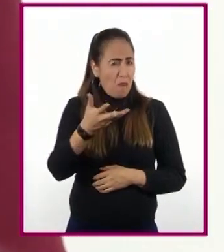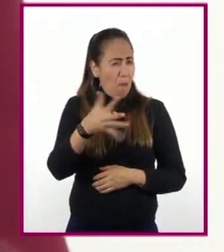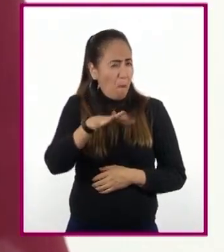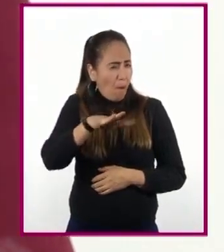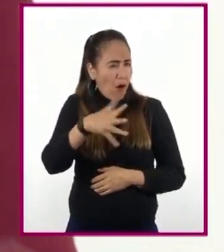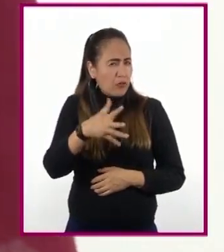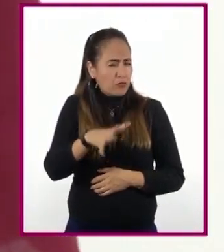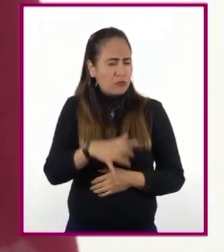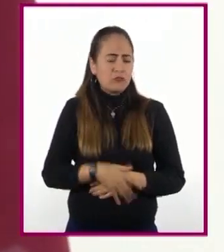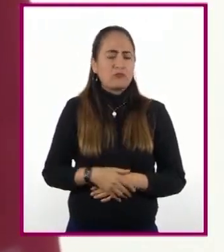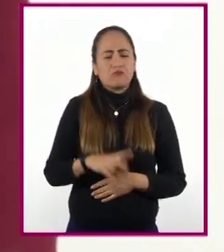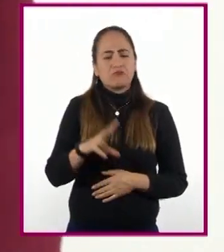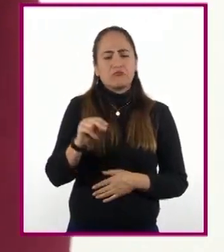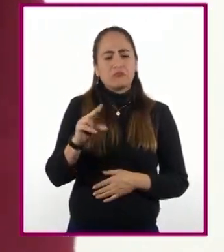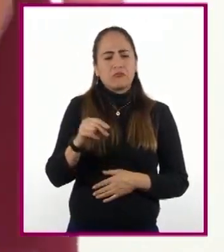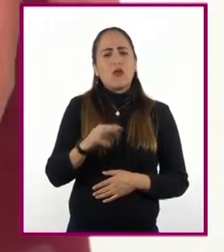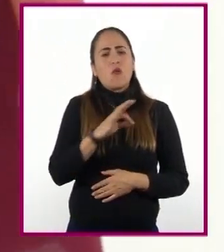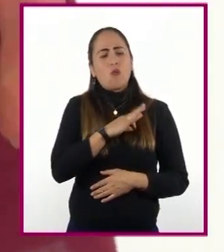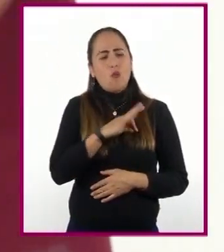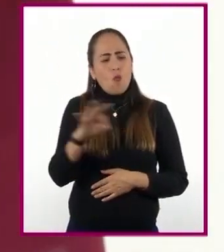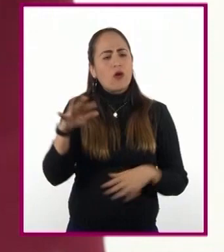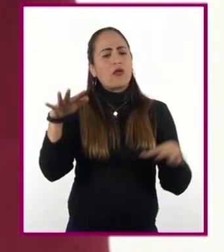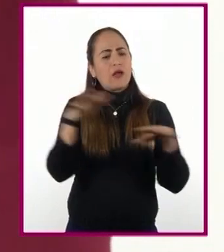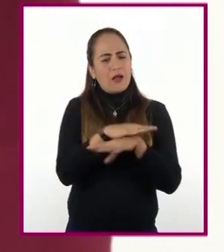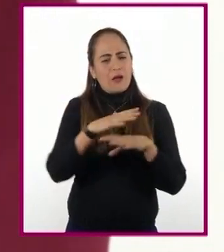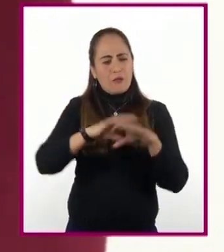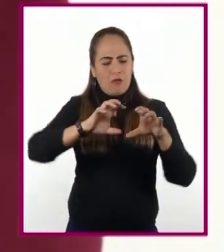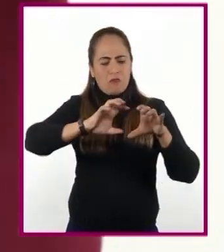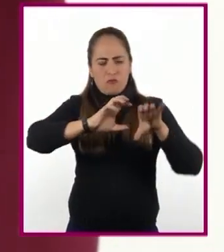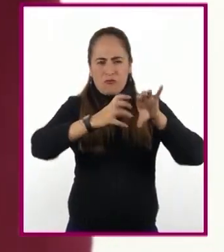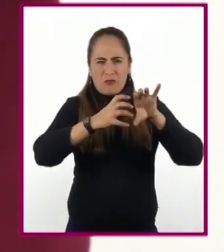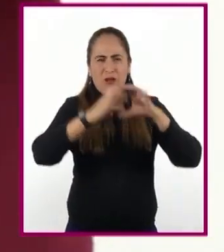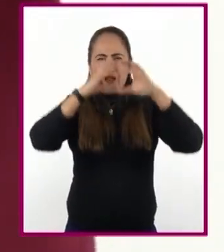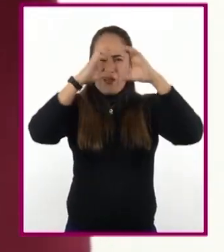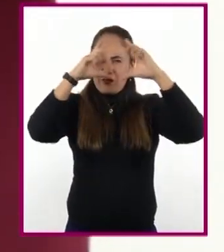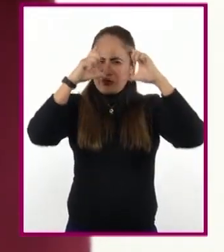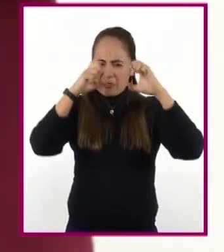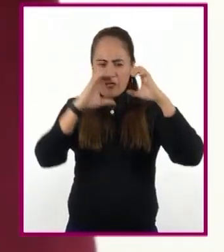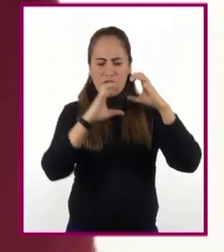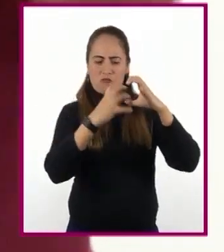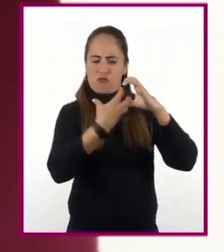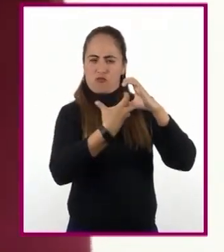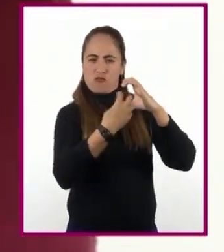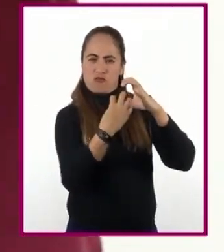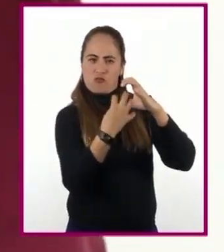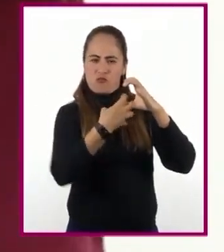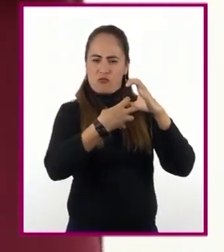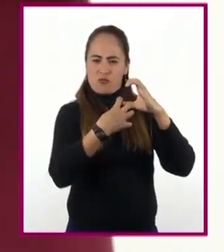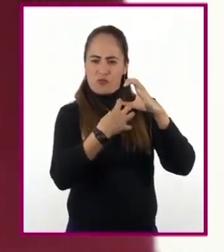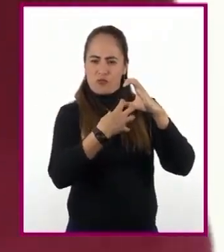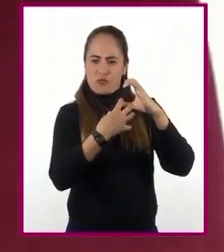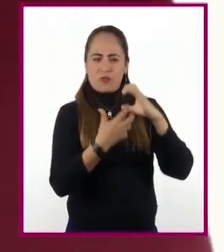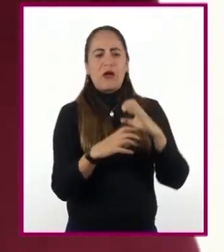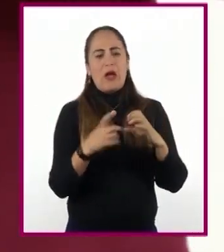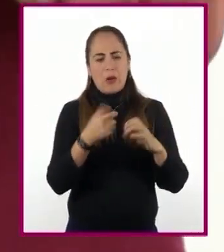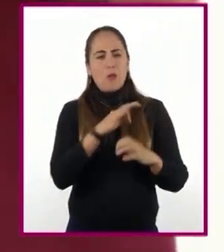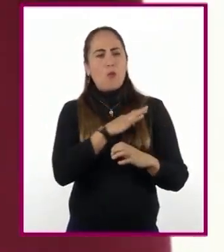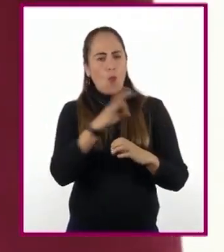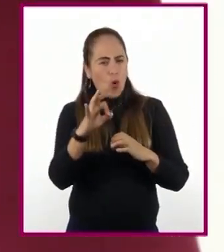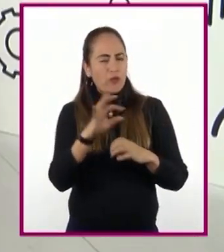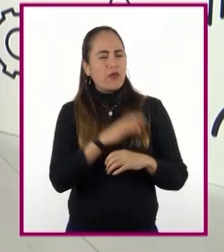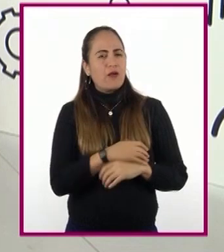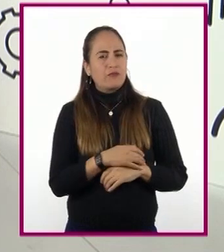que ya podían modificarse el obturador y tenían, digamos, como más maneras o más herramientas para poder